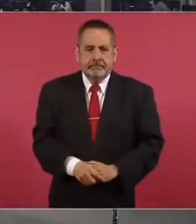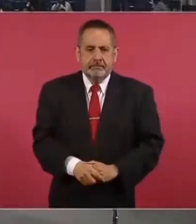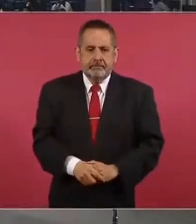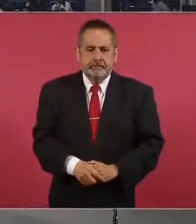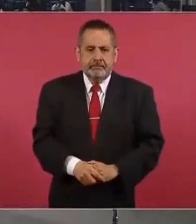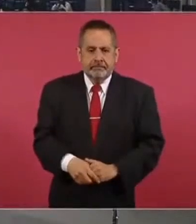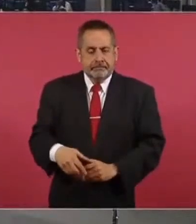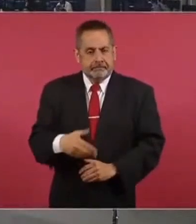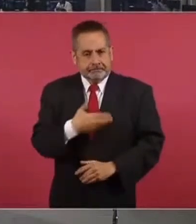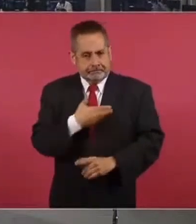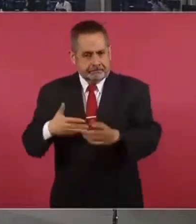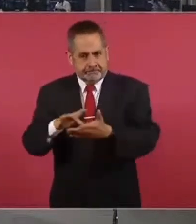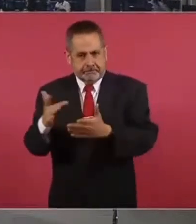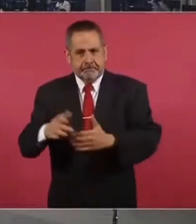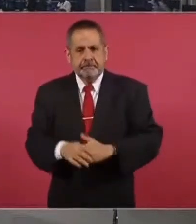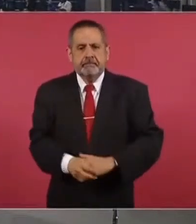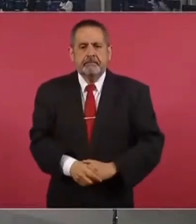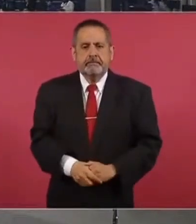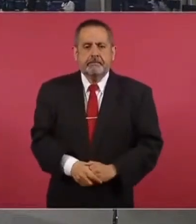Presidente, gracias.